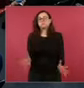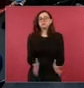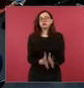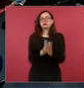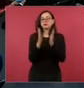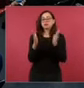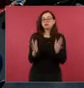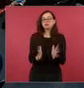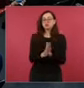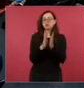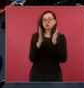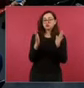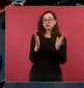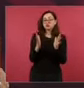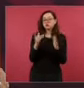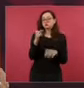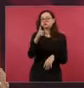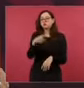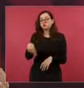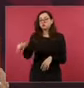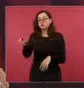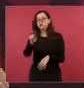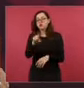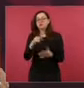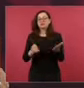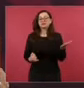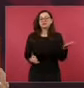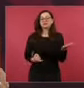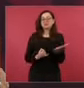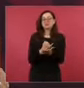el Poder Judicial.